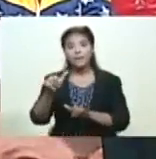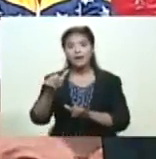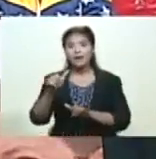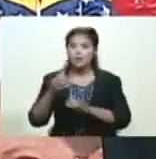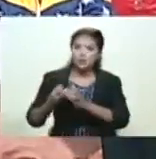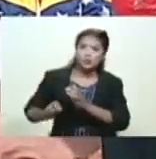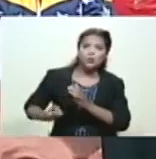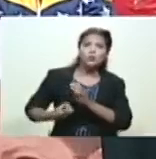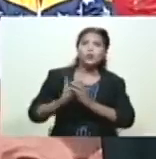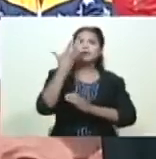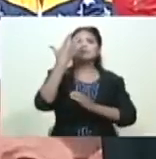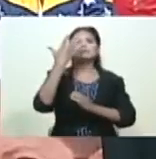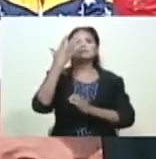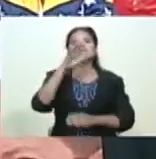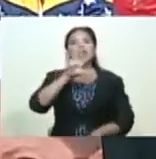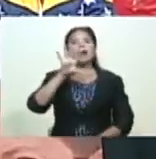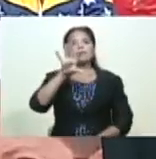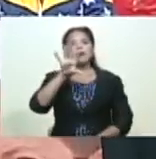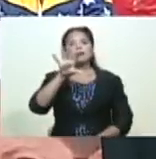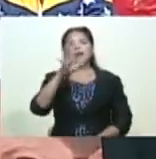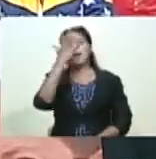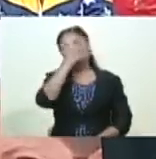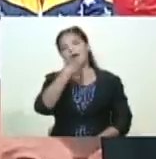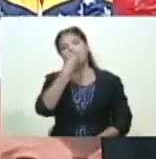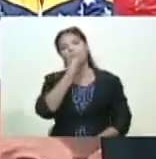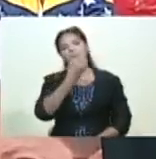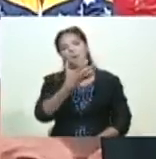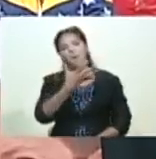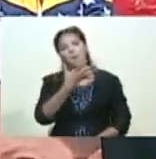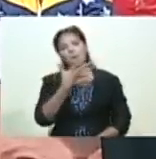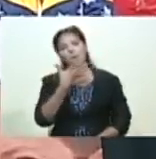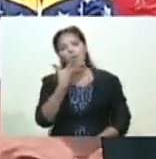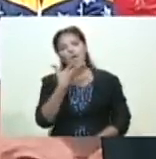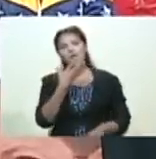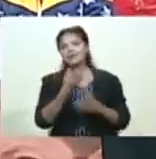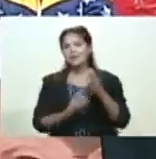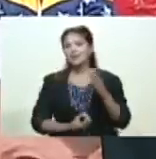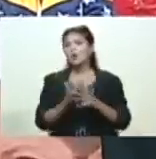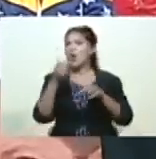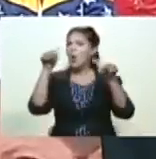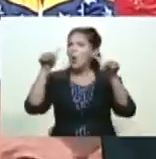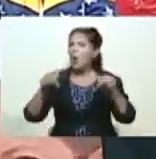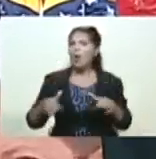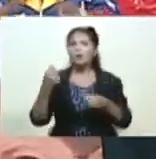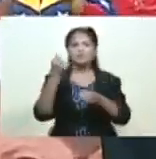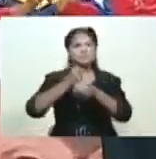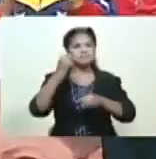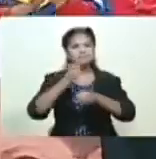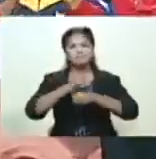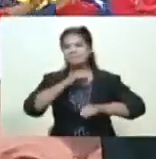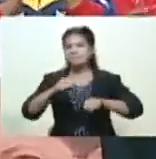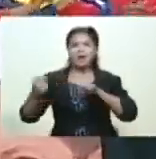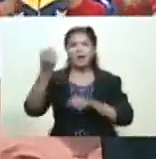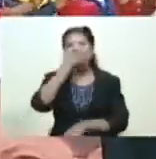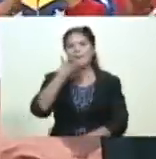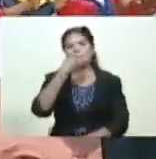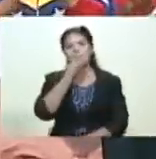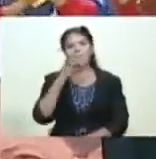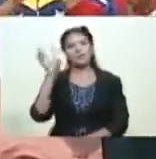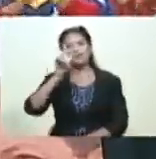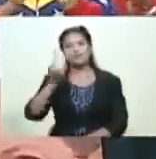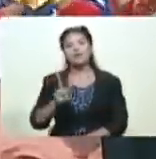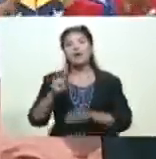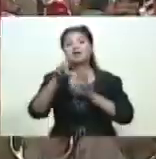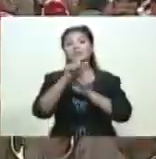parturienta la patria, nació hermosa la niña que hoy gobierna esta hermosa república,